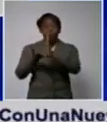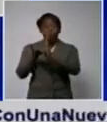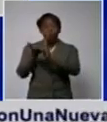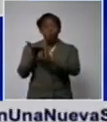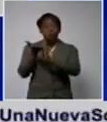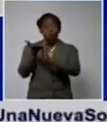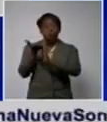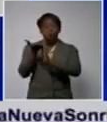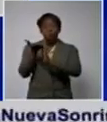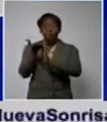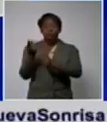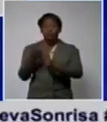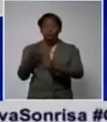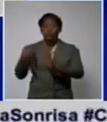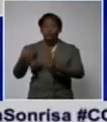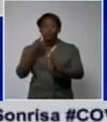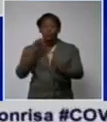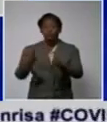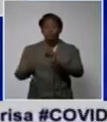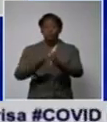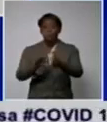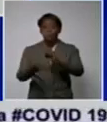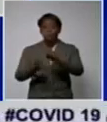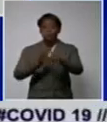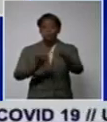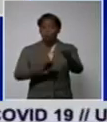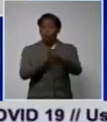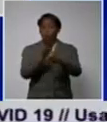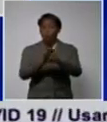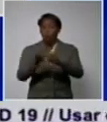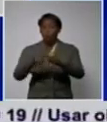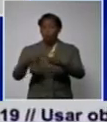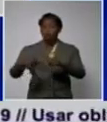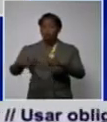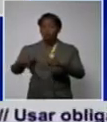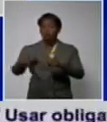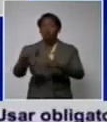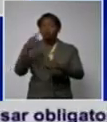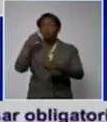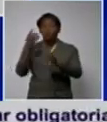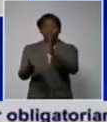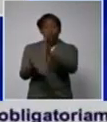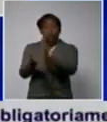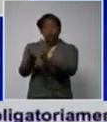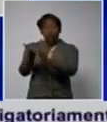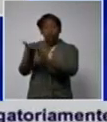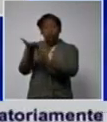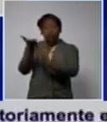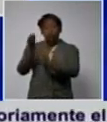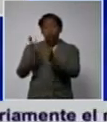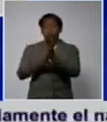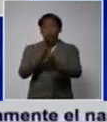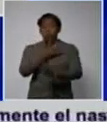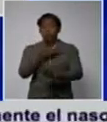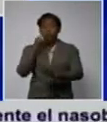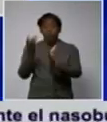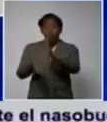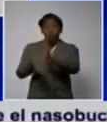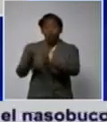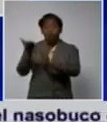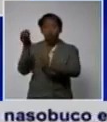no logramos el control, pues terminaremos marzo tal vez con una cifra superior a la de